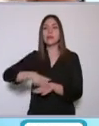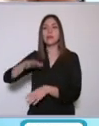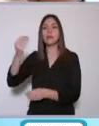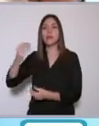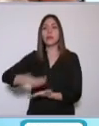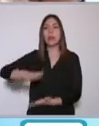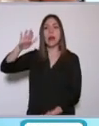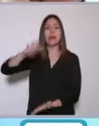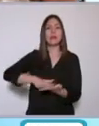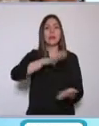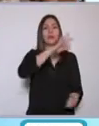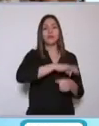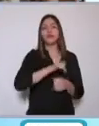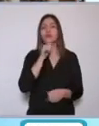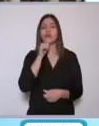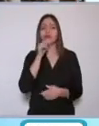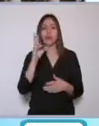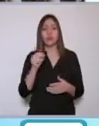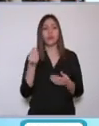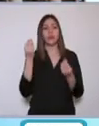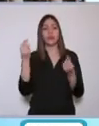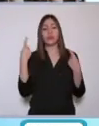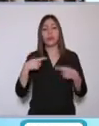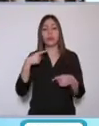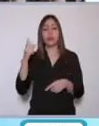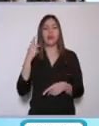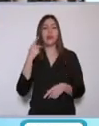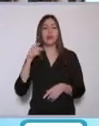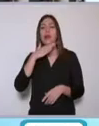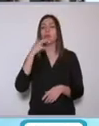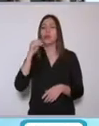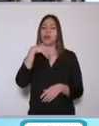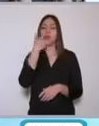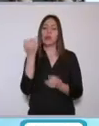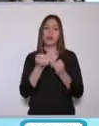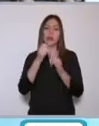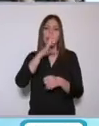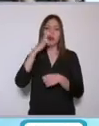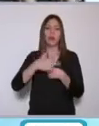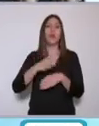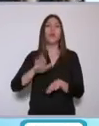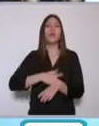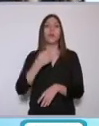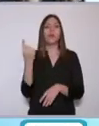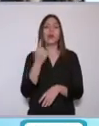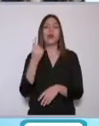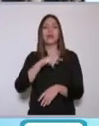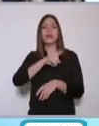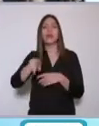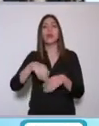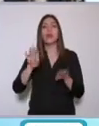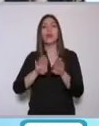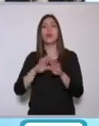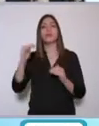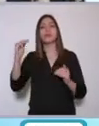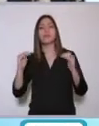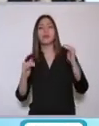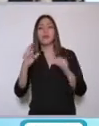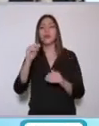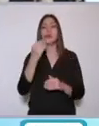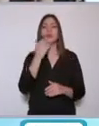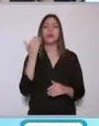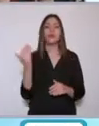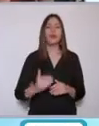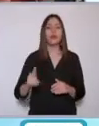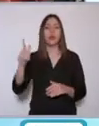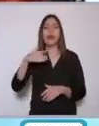no quisieran muchos dentro de la política en Alemania y tampoco en Europa. ¿Por qué? Porque generaría una inestabilidad en Alemania y